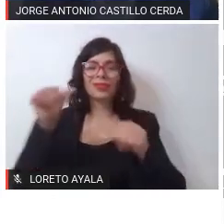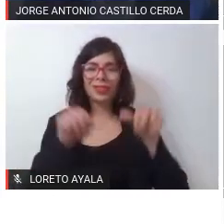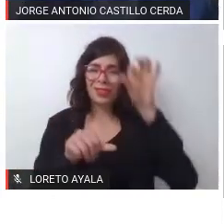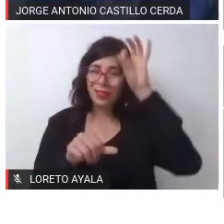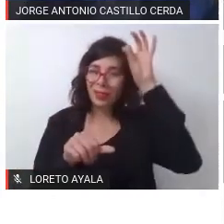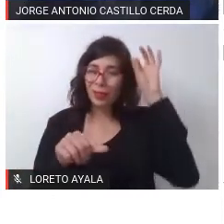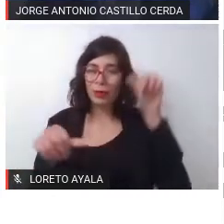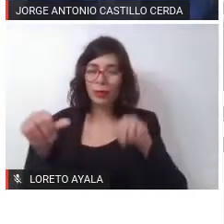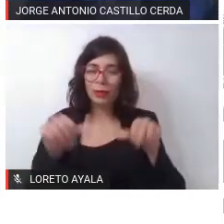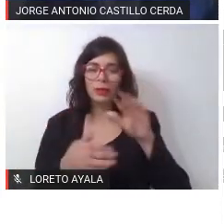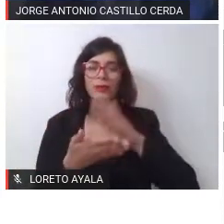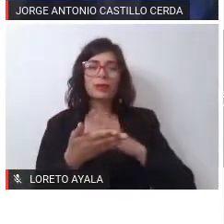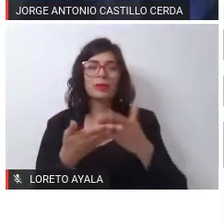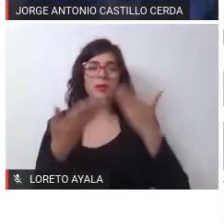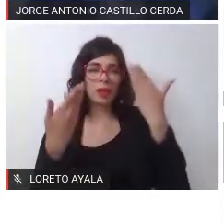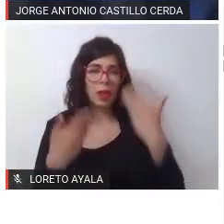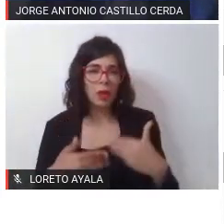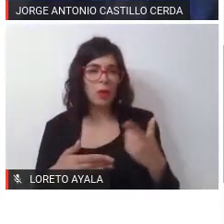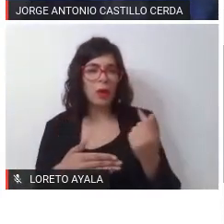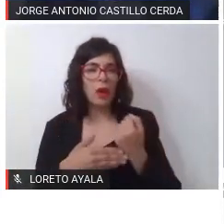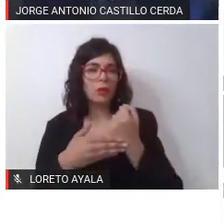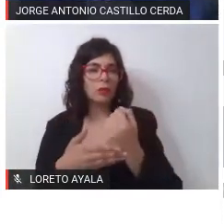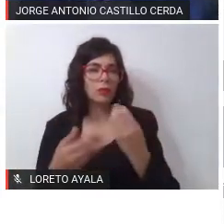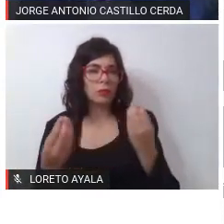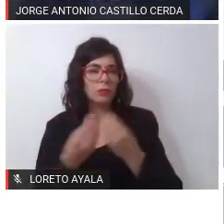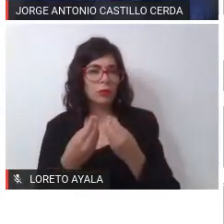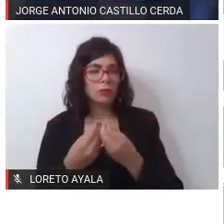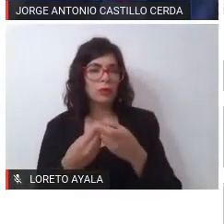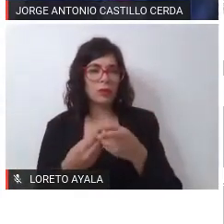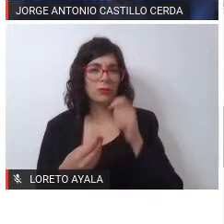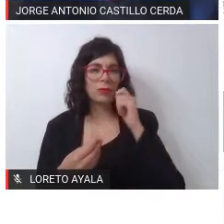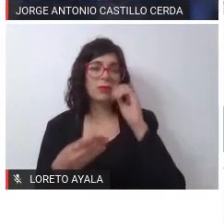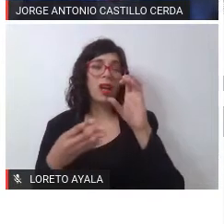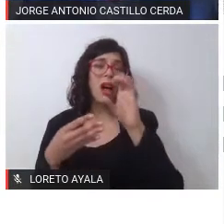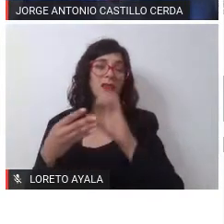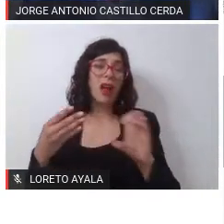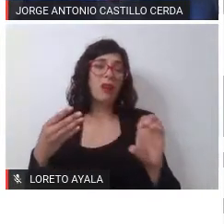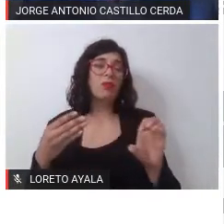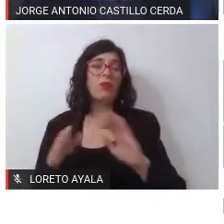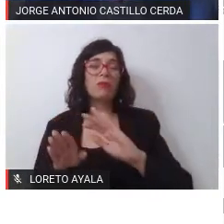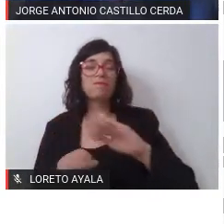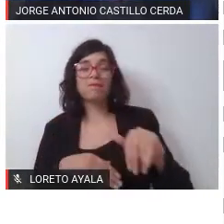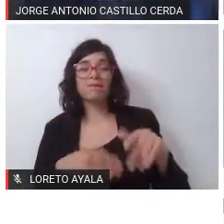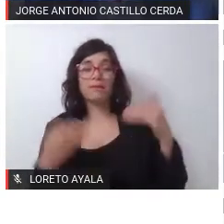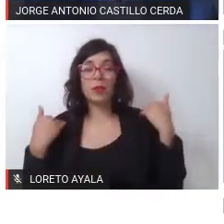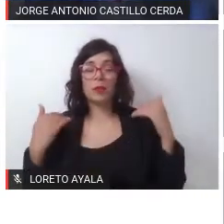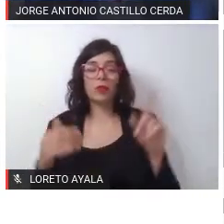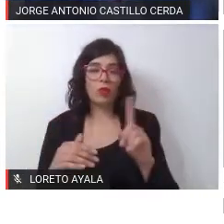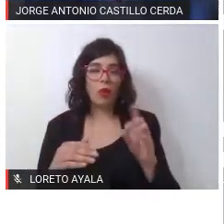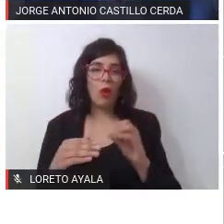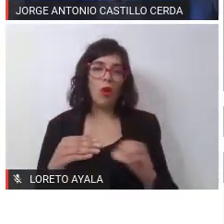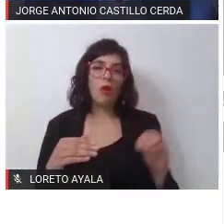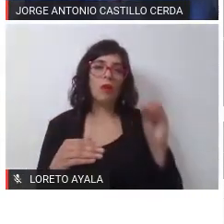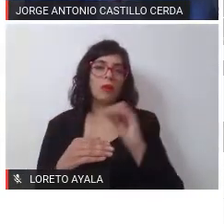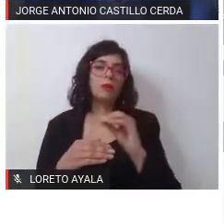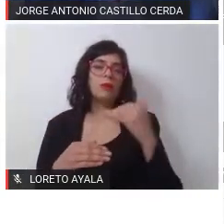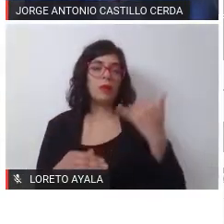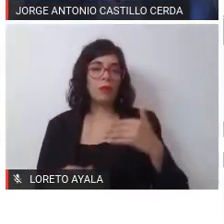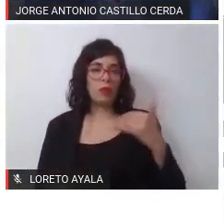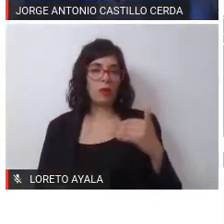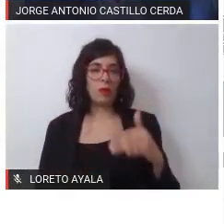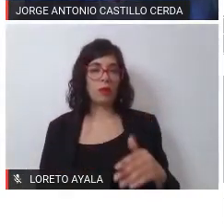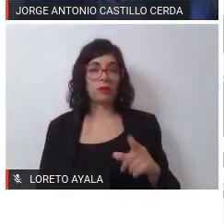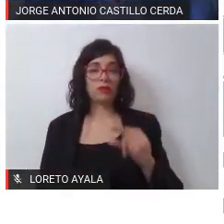física, salud, debe dejar de ser una asignatura secundaria. Él decía que en uno de los